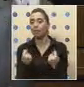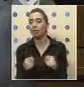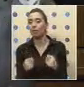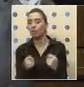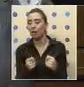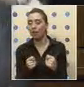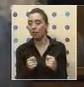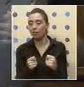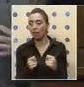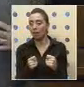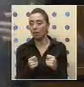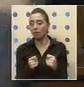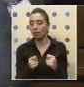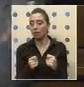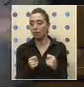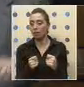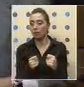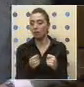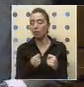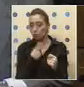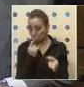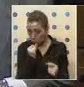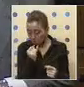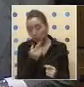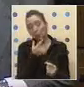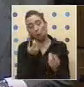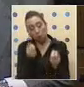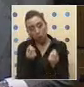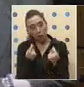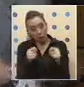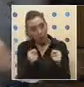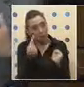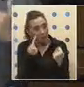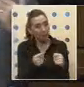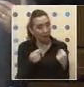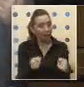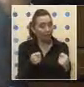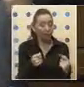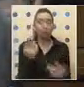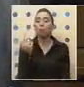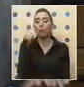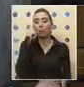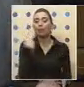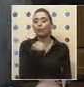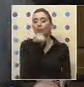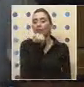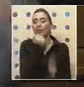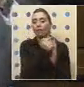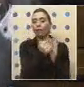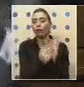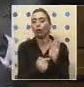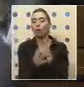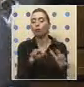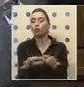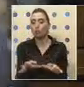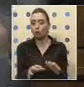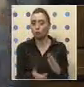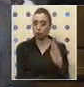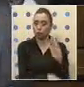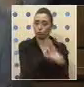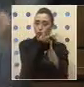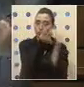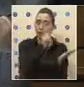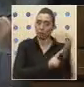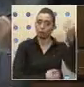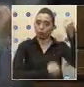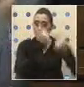es, reconozco, un buen intento, pero que se equivoca en muchas cosas. Subamos los impuestos a